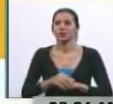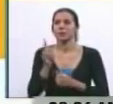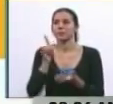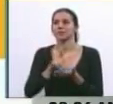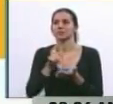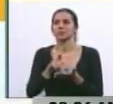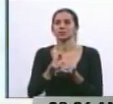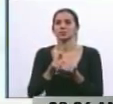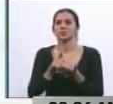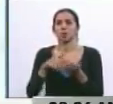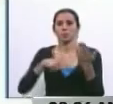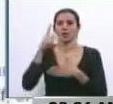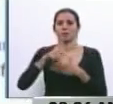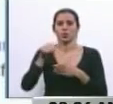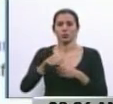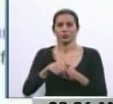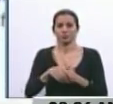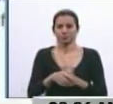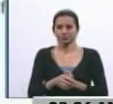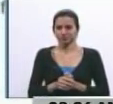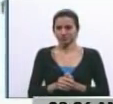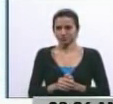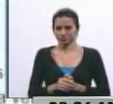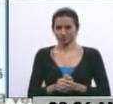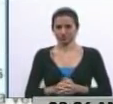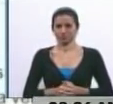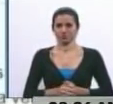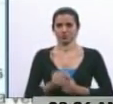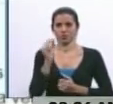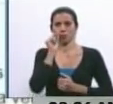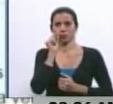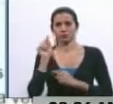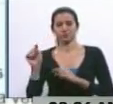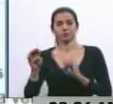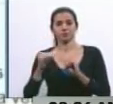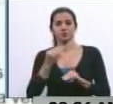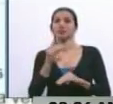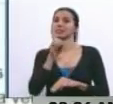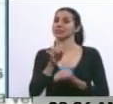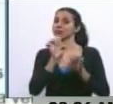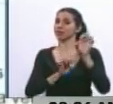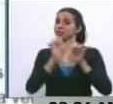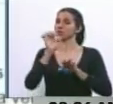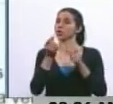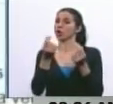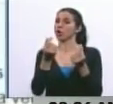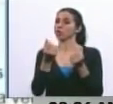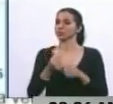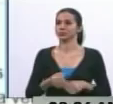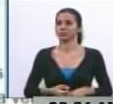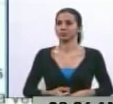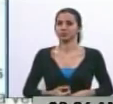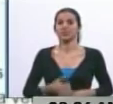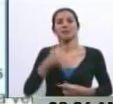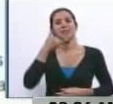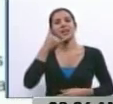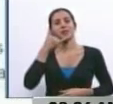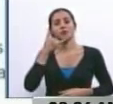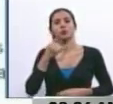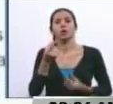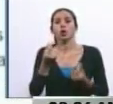participación de este programa. Vemos ahí el primero, Moisés nos escribe, deben evaluar los costos, ya en materia de telefonía, evaluar los costos